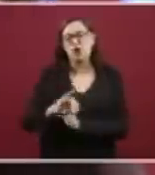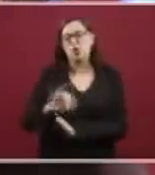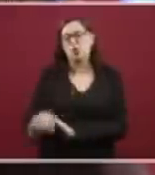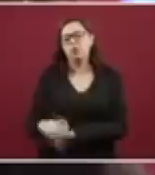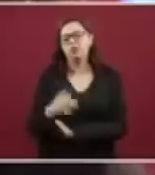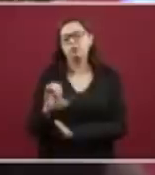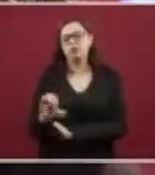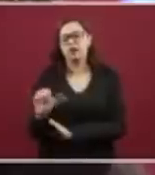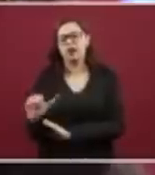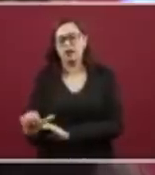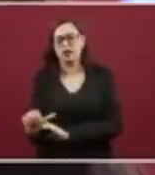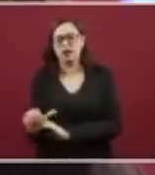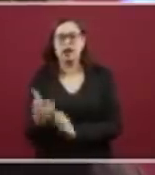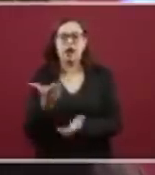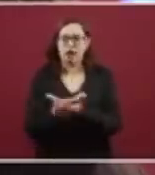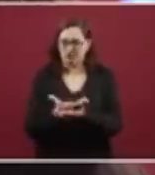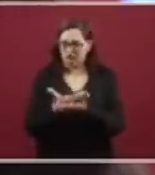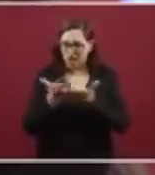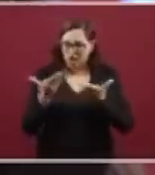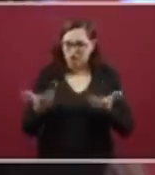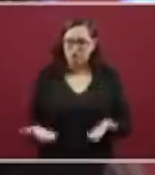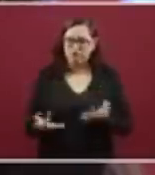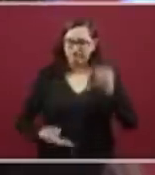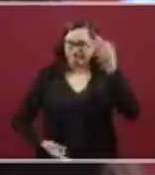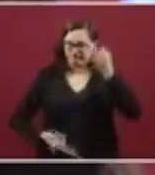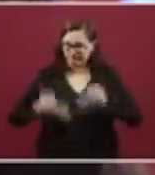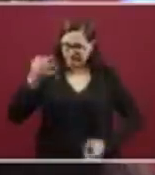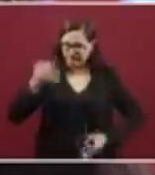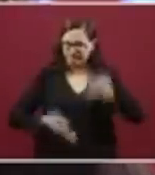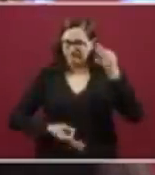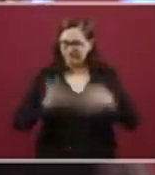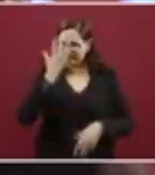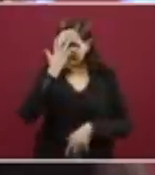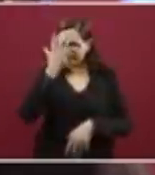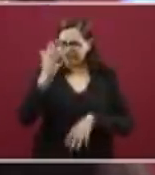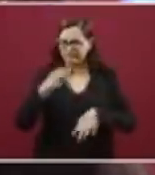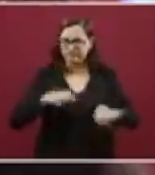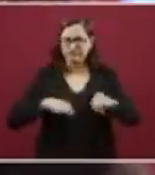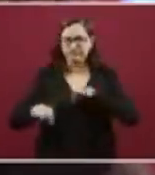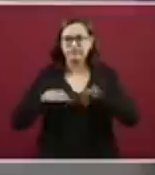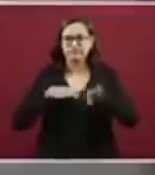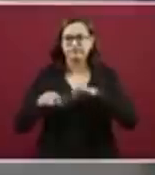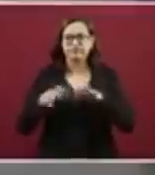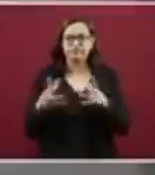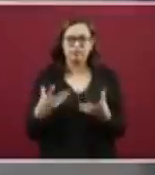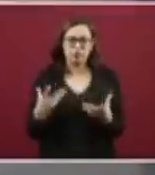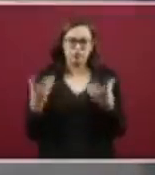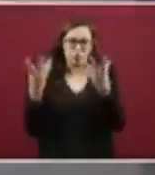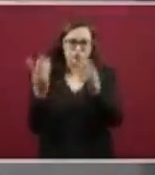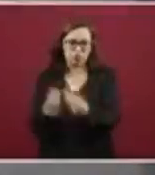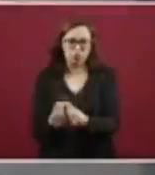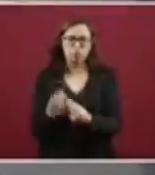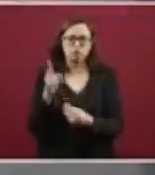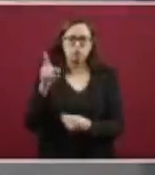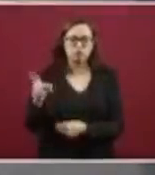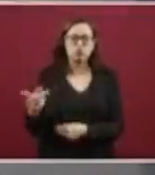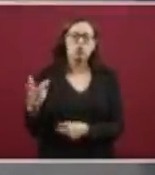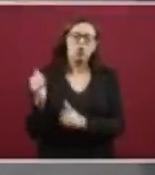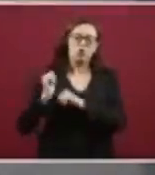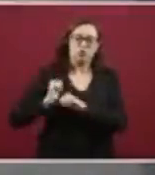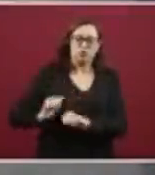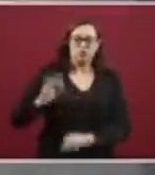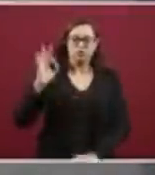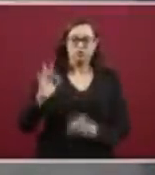arbitraje a tribunales laborales. Ahora dependerán del Poder Judicial, tanto a